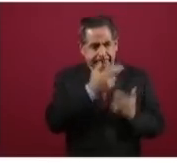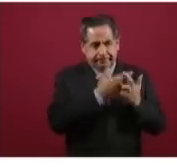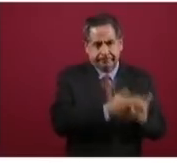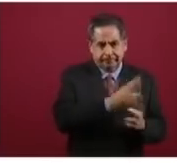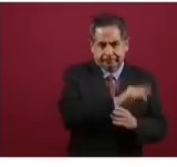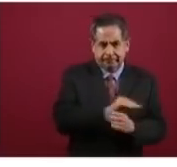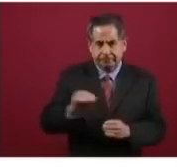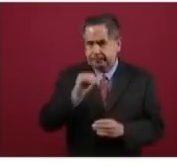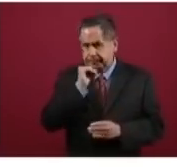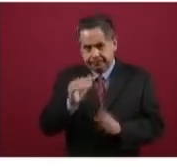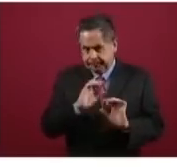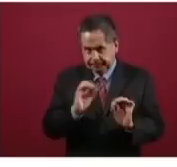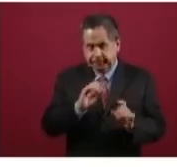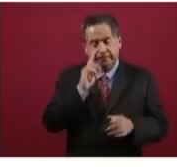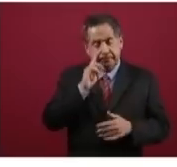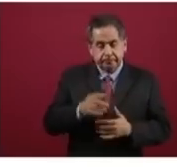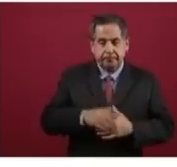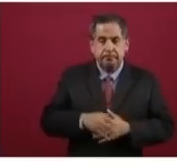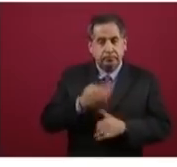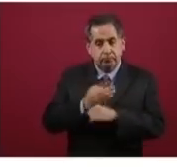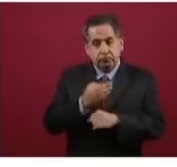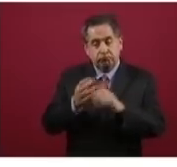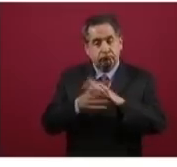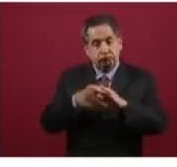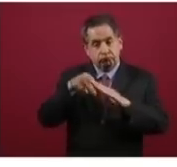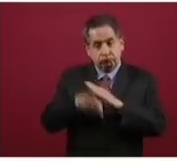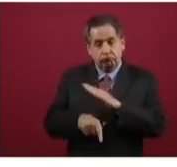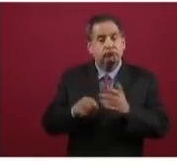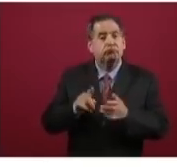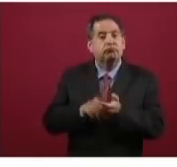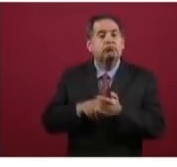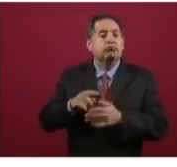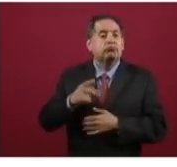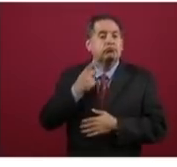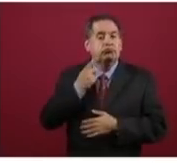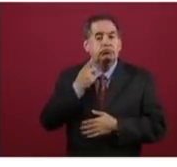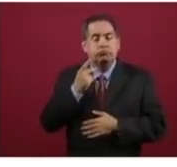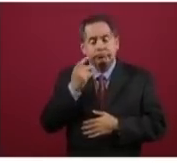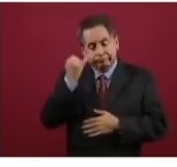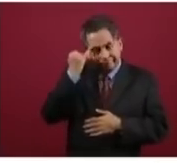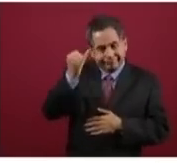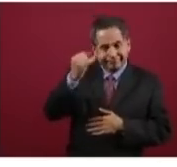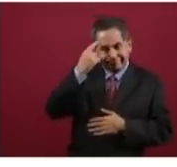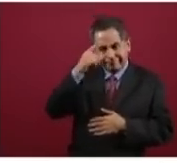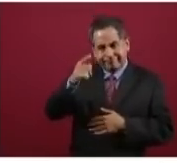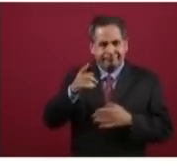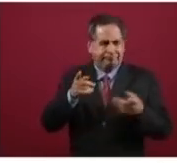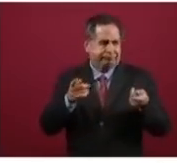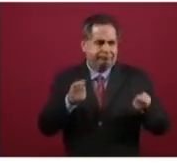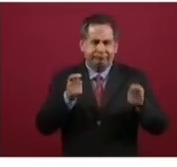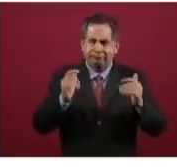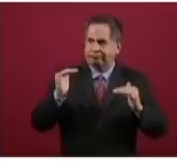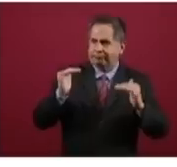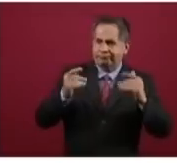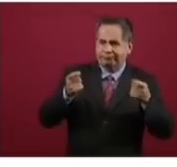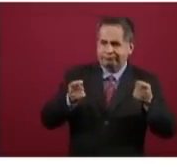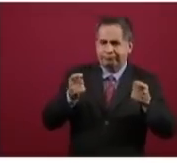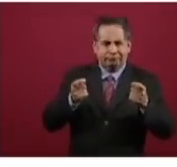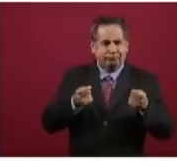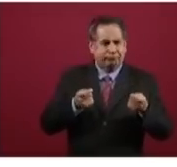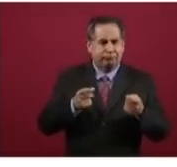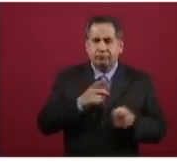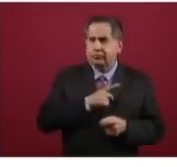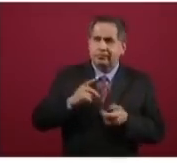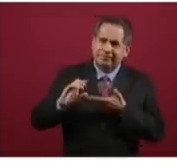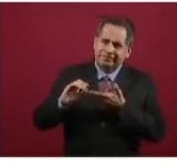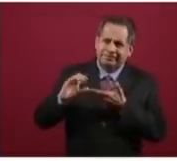y nosotros estamos profundizando en esta política de tener superávit hesperia manos para controlar el crecimiento de la